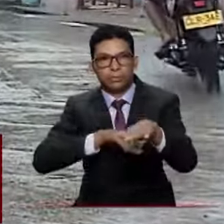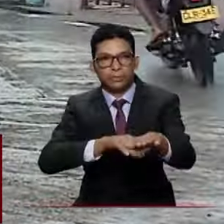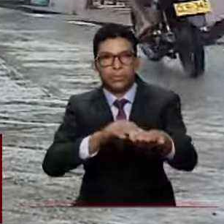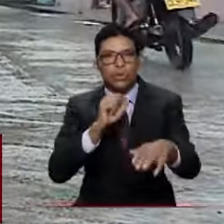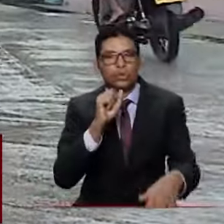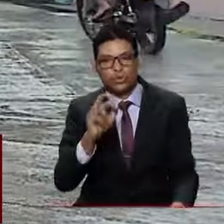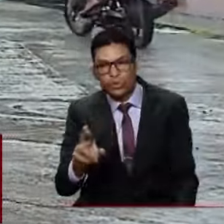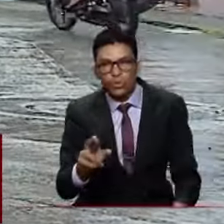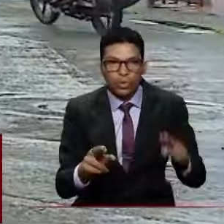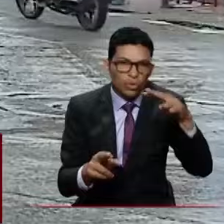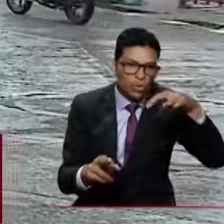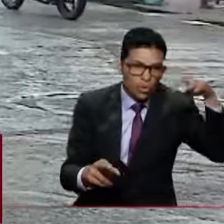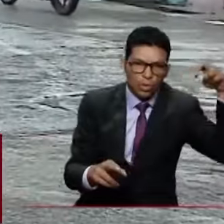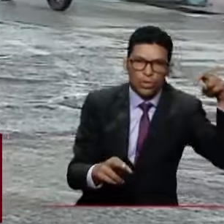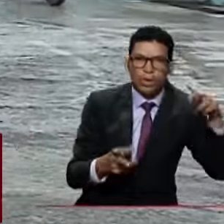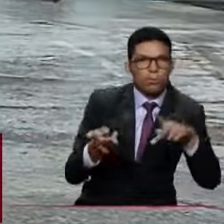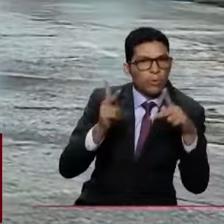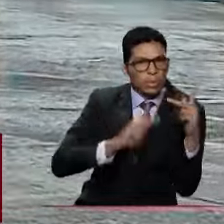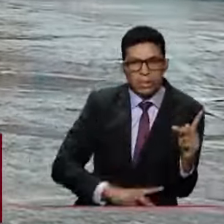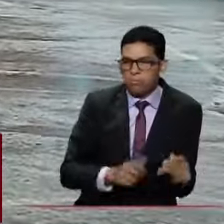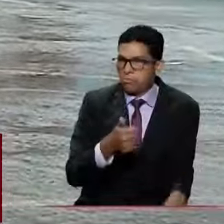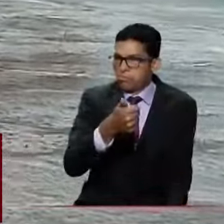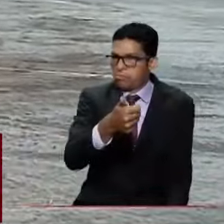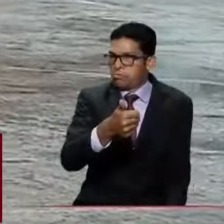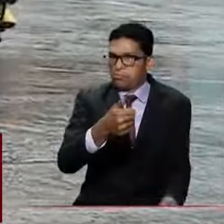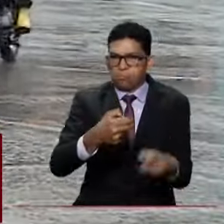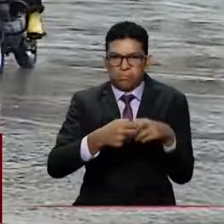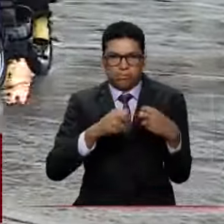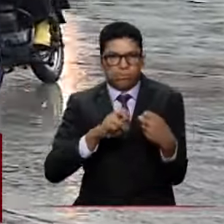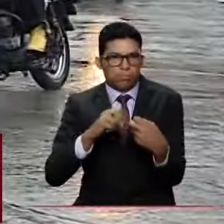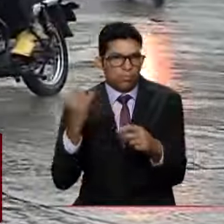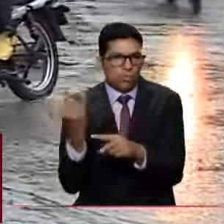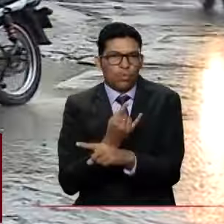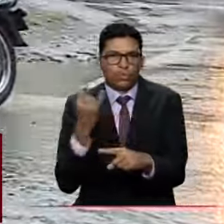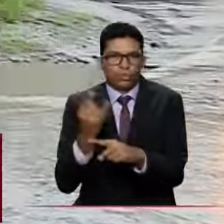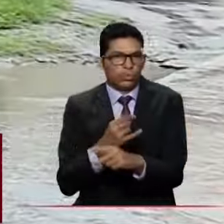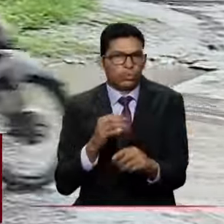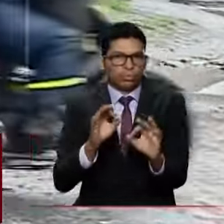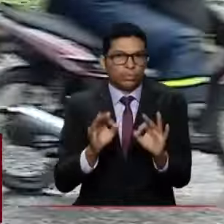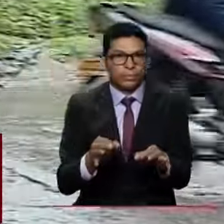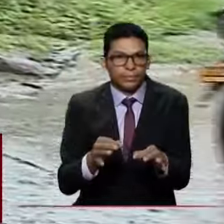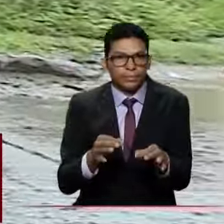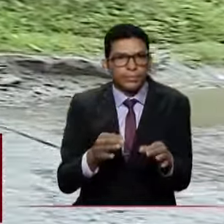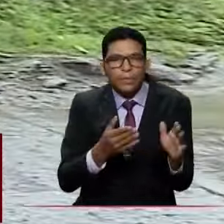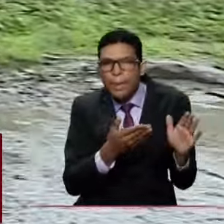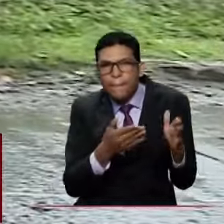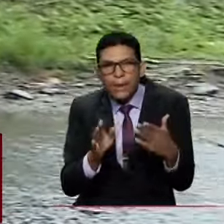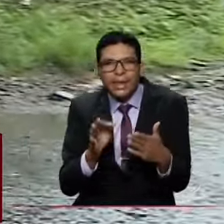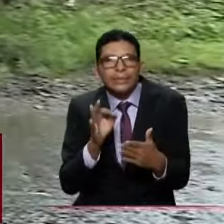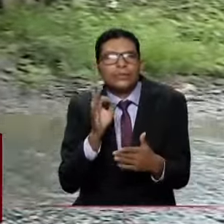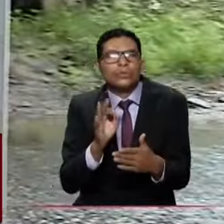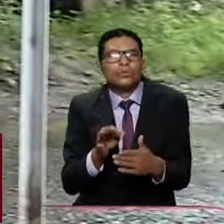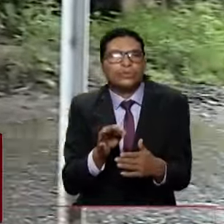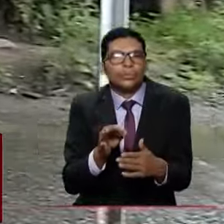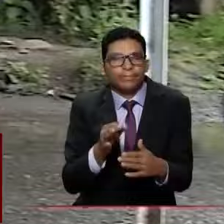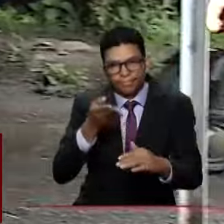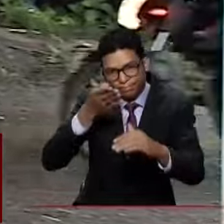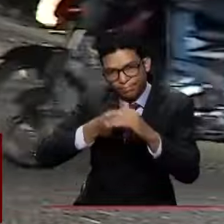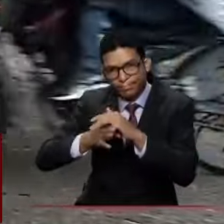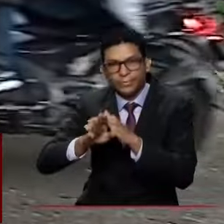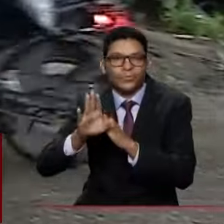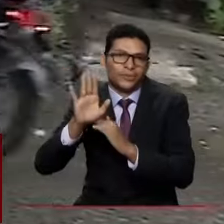sur como la calzada norte, ustedes podrán usarla sin ningún inconveniente. El plan de desvíos es solo para el ingreso a